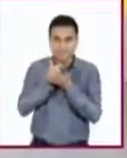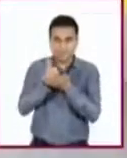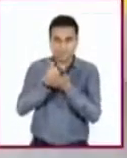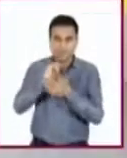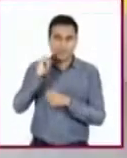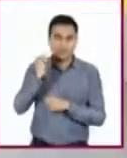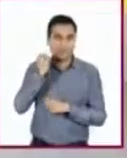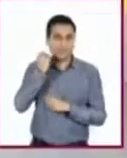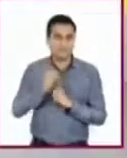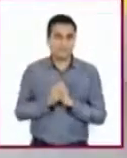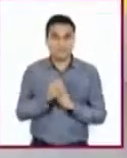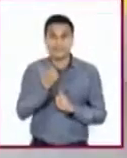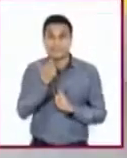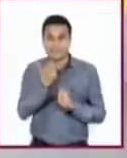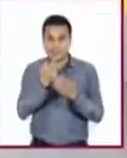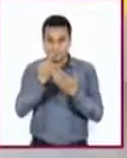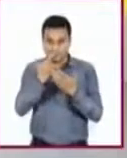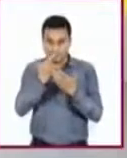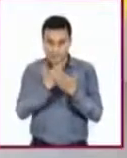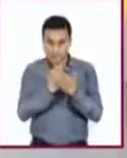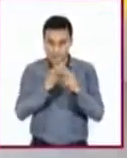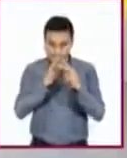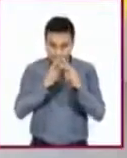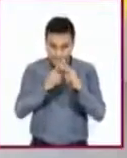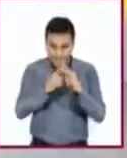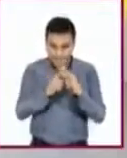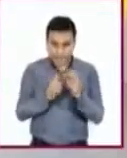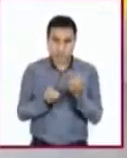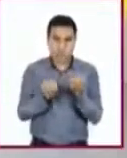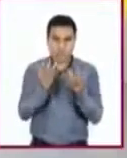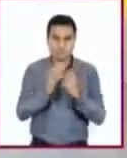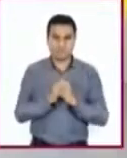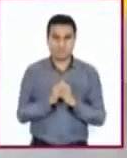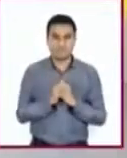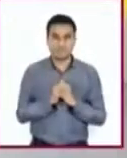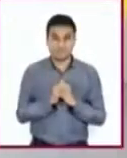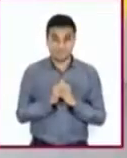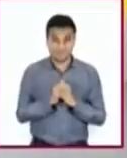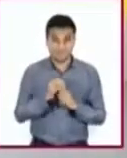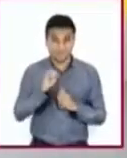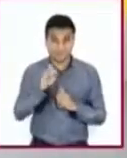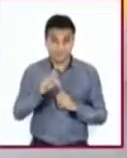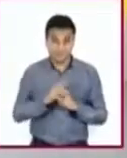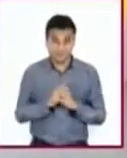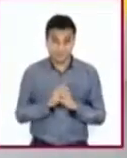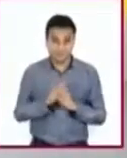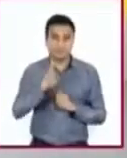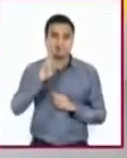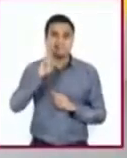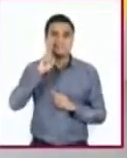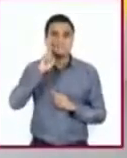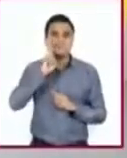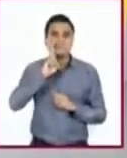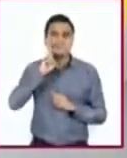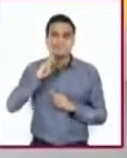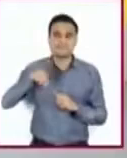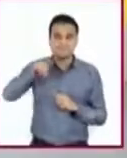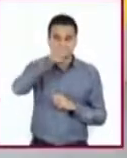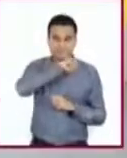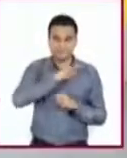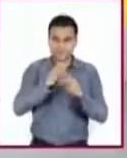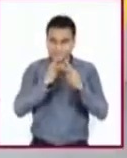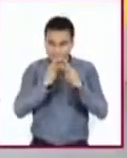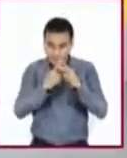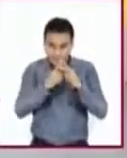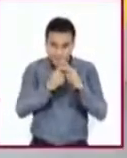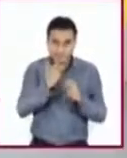a calcular cuál fue su pago neto de la quincena. ¿Les parece que entre todos determinemos la cantidad que